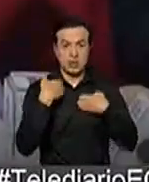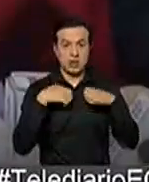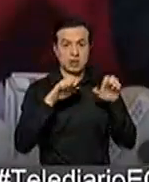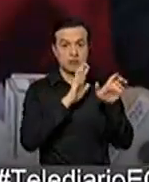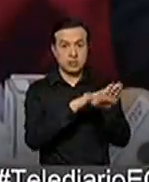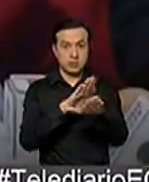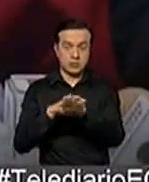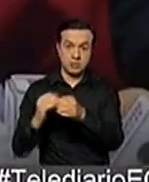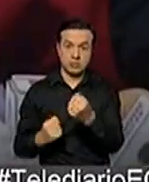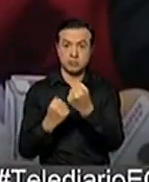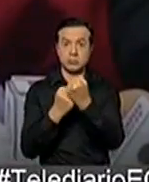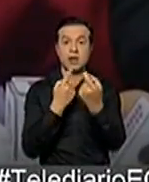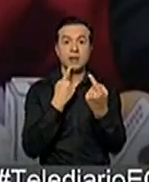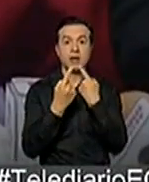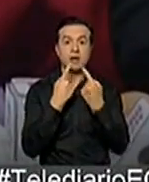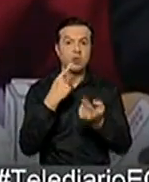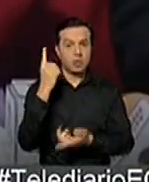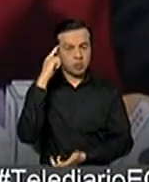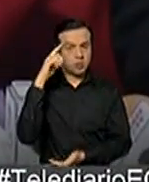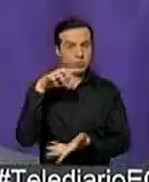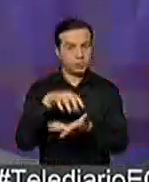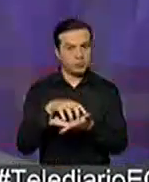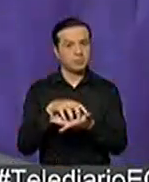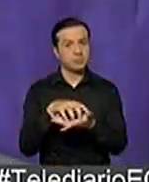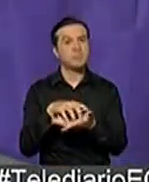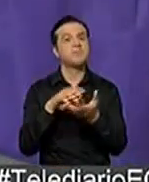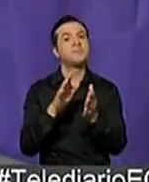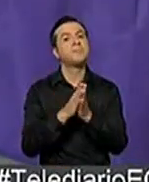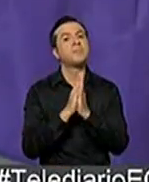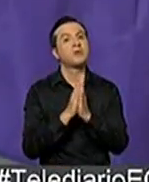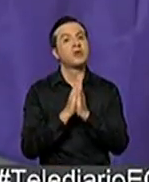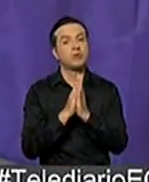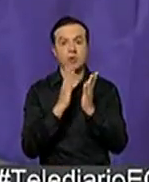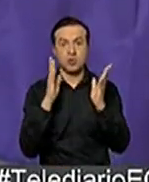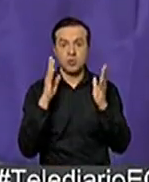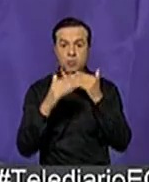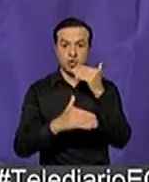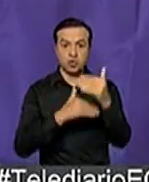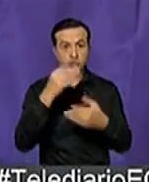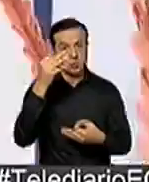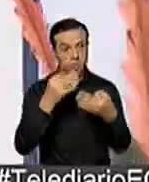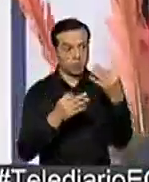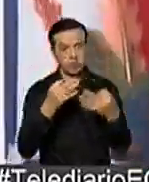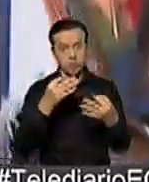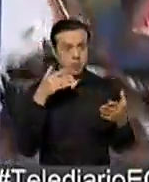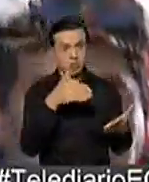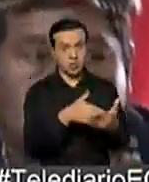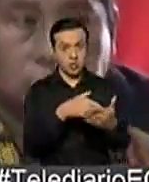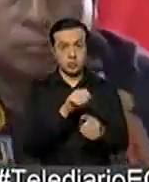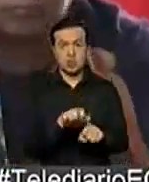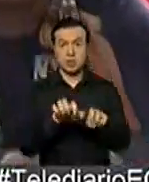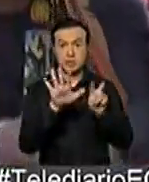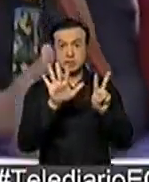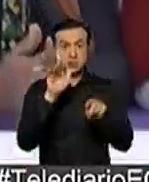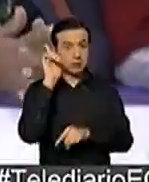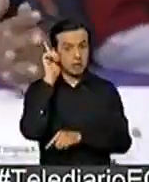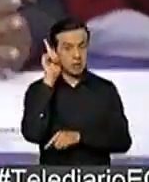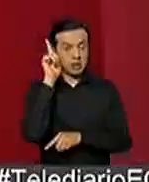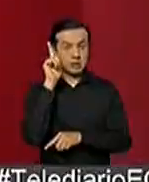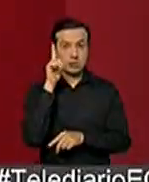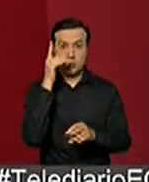a fortalecer los diálogos con el gobierno nacional y solicitó archivar los procesos judiciales en contra de 7